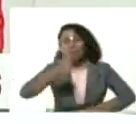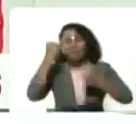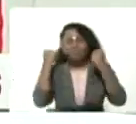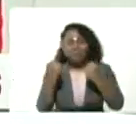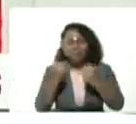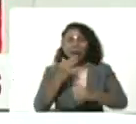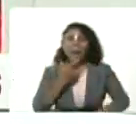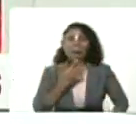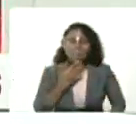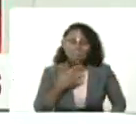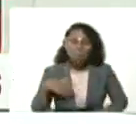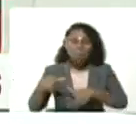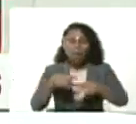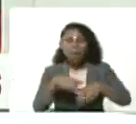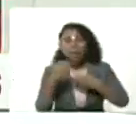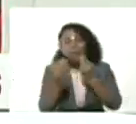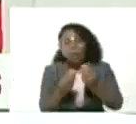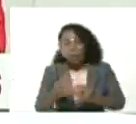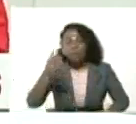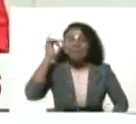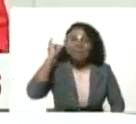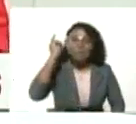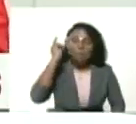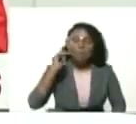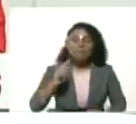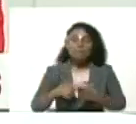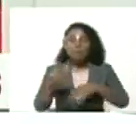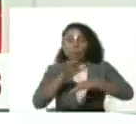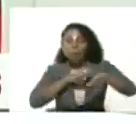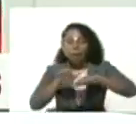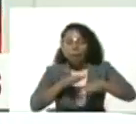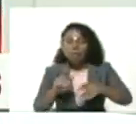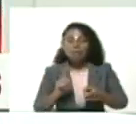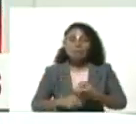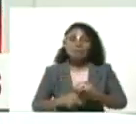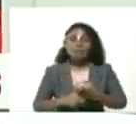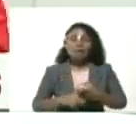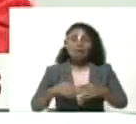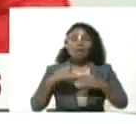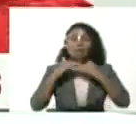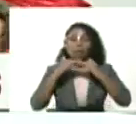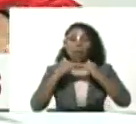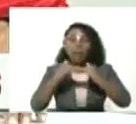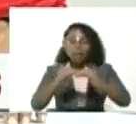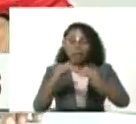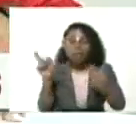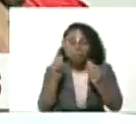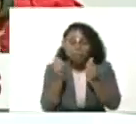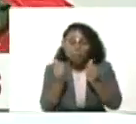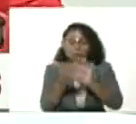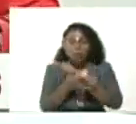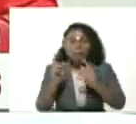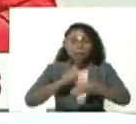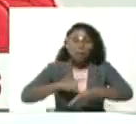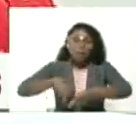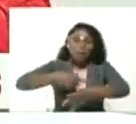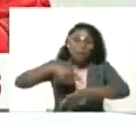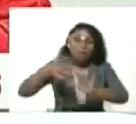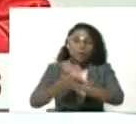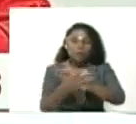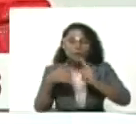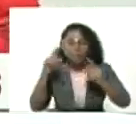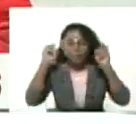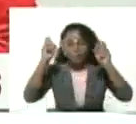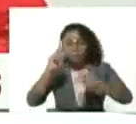ejemplo, regiones como Yaracuy, Cojedes, en los Andes se registraron en pocas horas las precipitaciones de